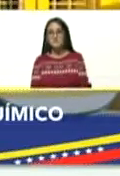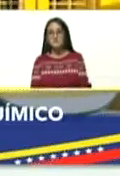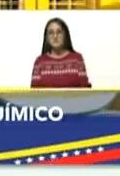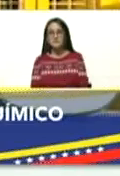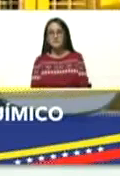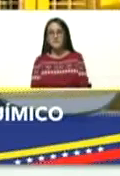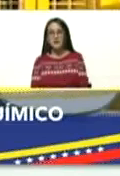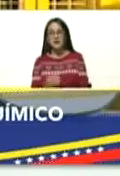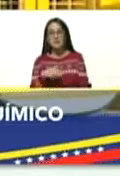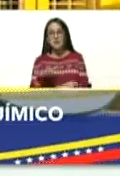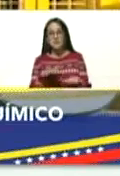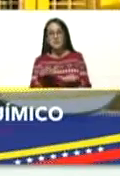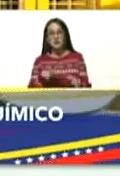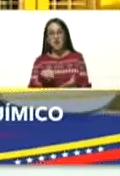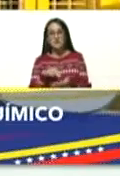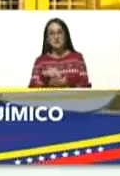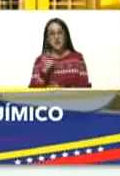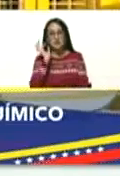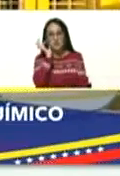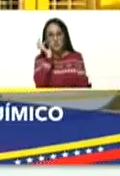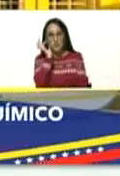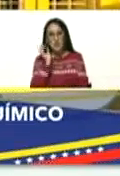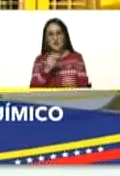Tienen el Movimiento Nacional de Mujeres,